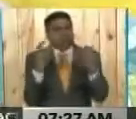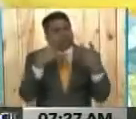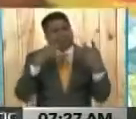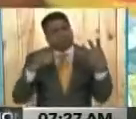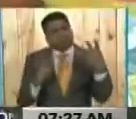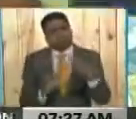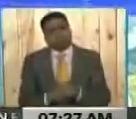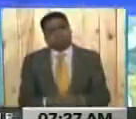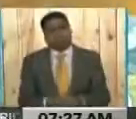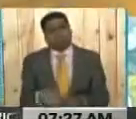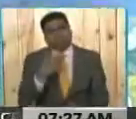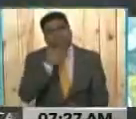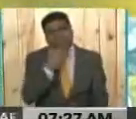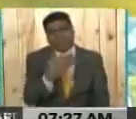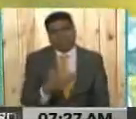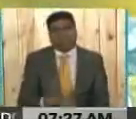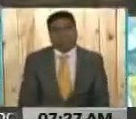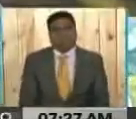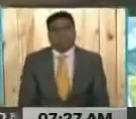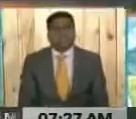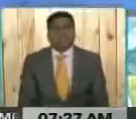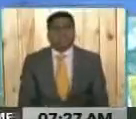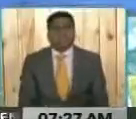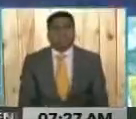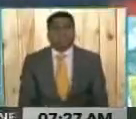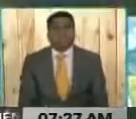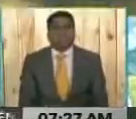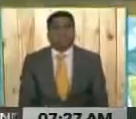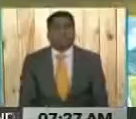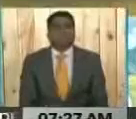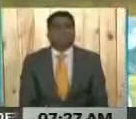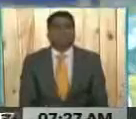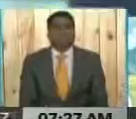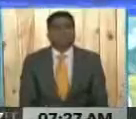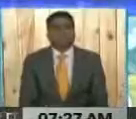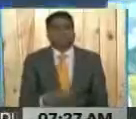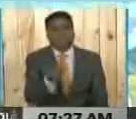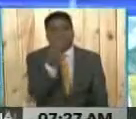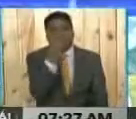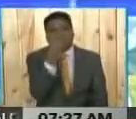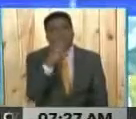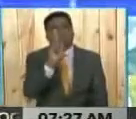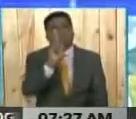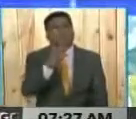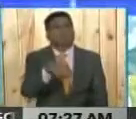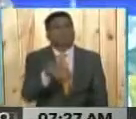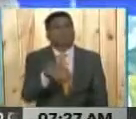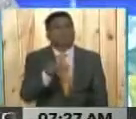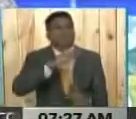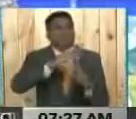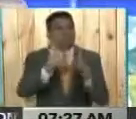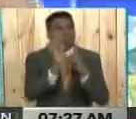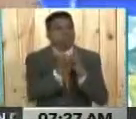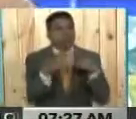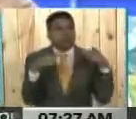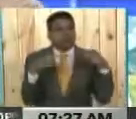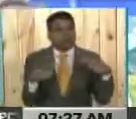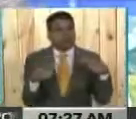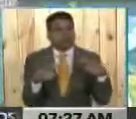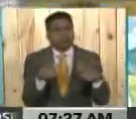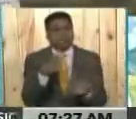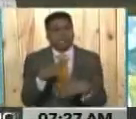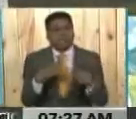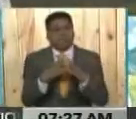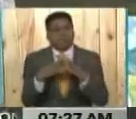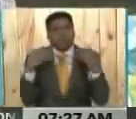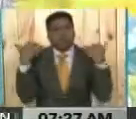ahí adicionales que hay, la alimentación, que también forma parte de la cultura con el tema de las hallacas, ferias gastronómicas, que